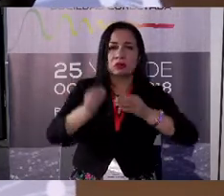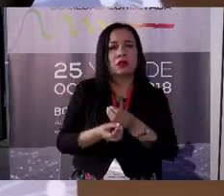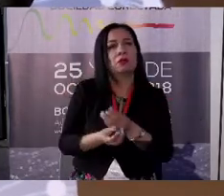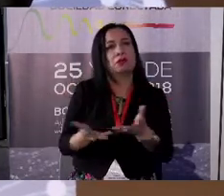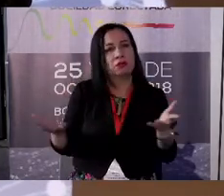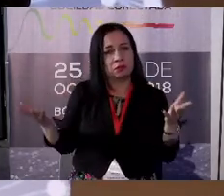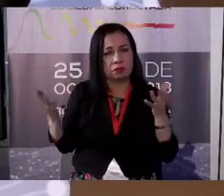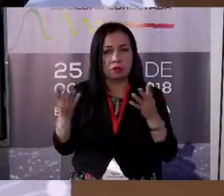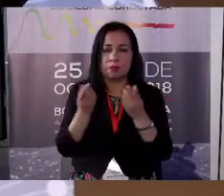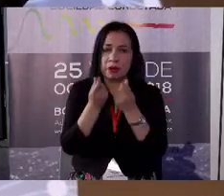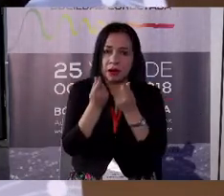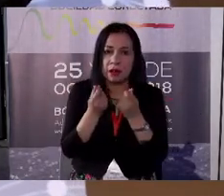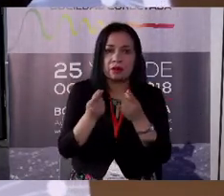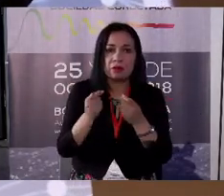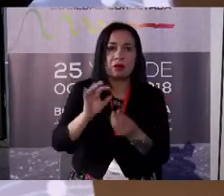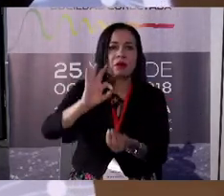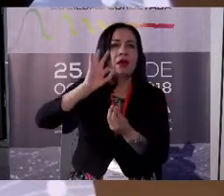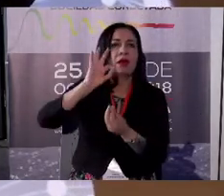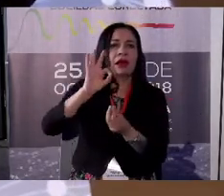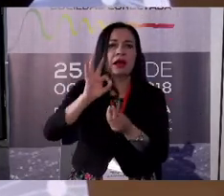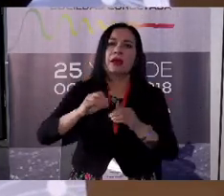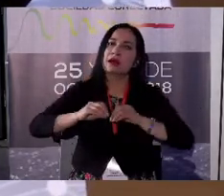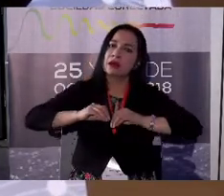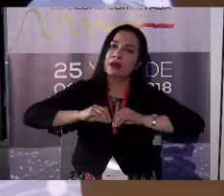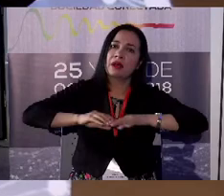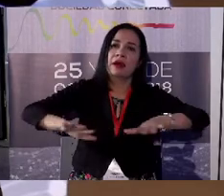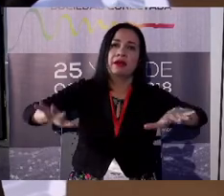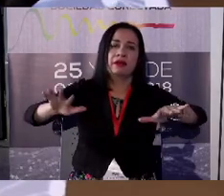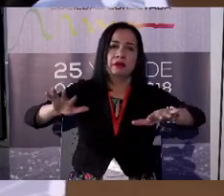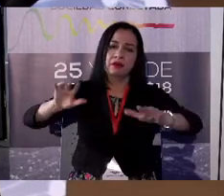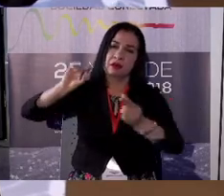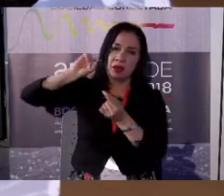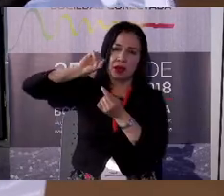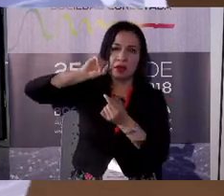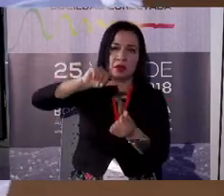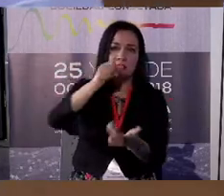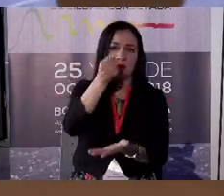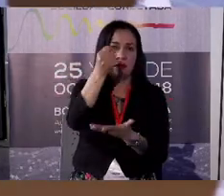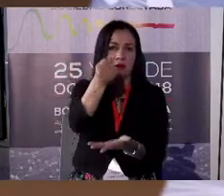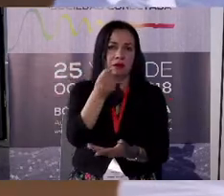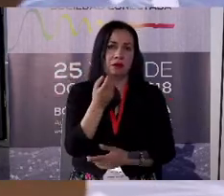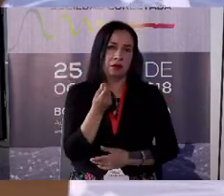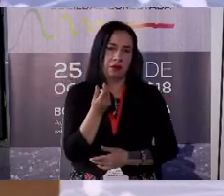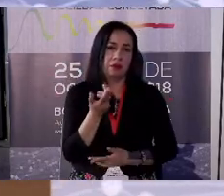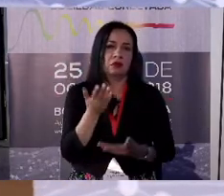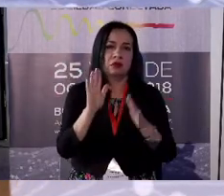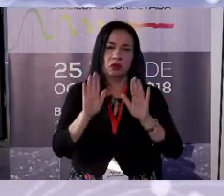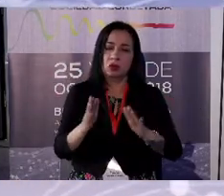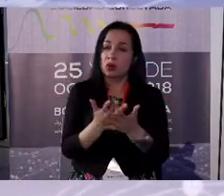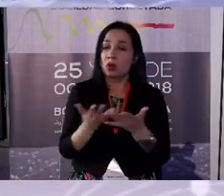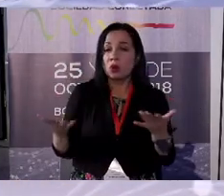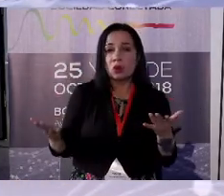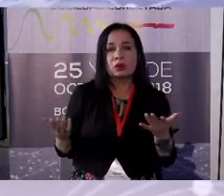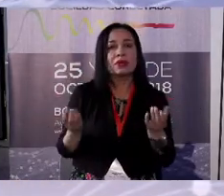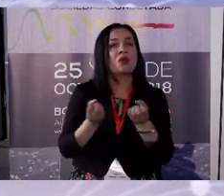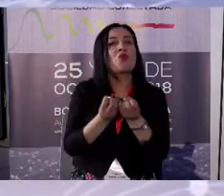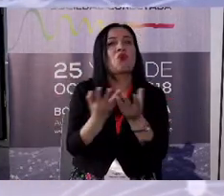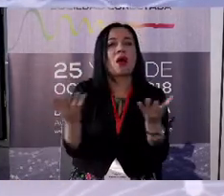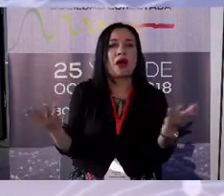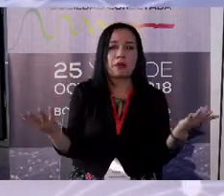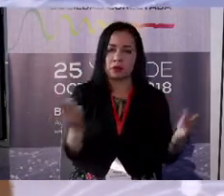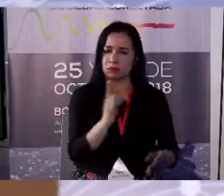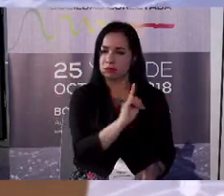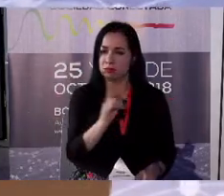calidad, cobertura y algún nivel de inversión. Y todas esas cosas son cuantificables.